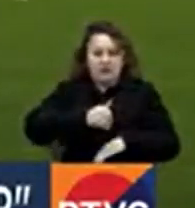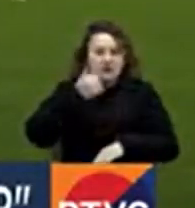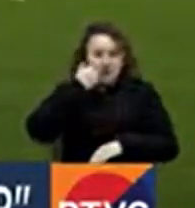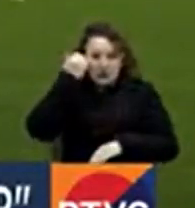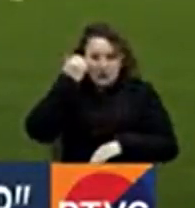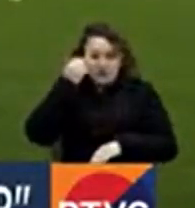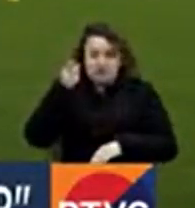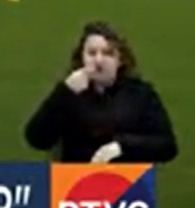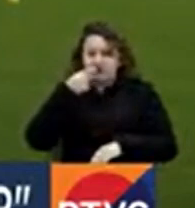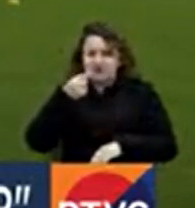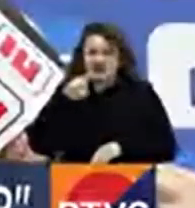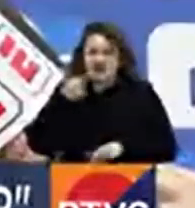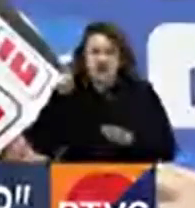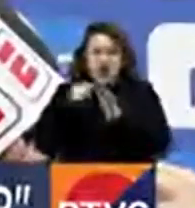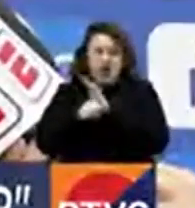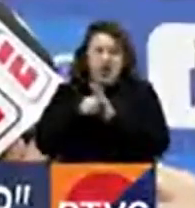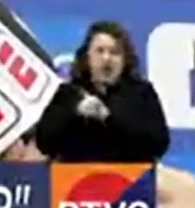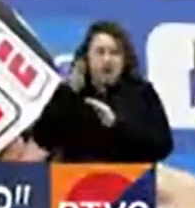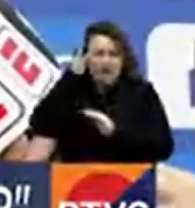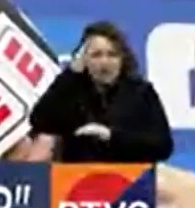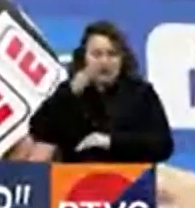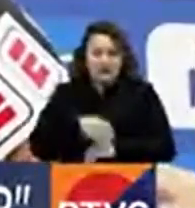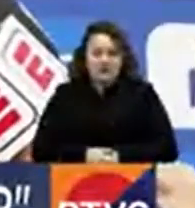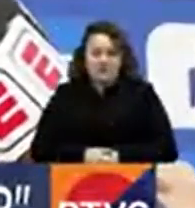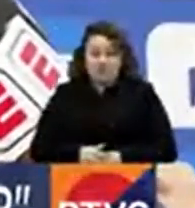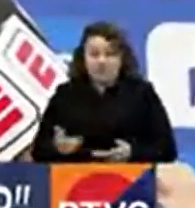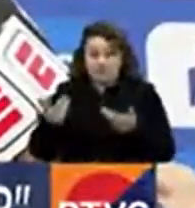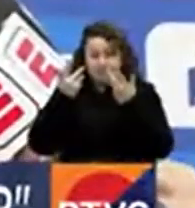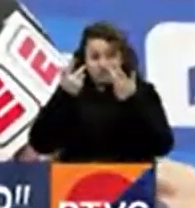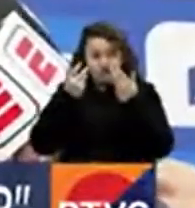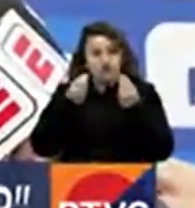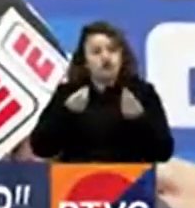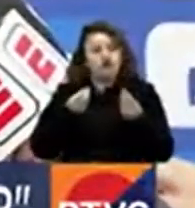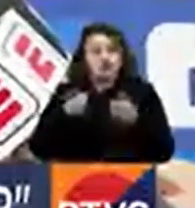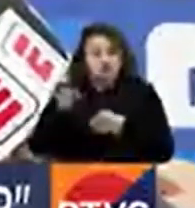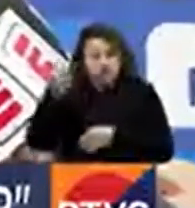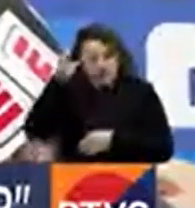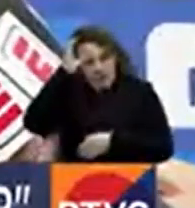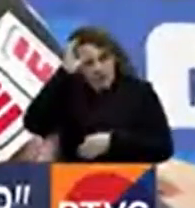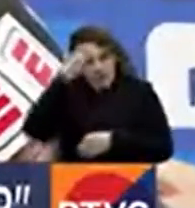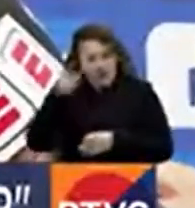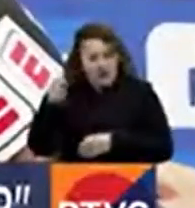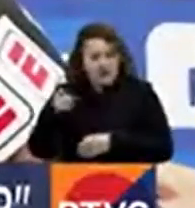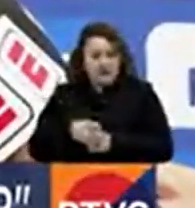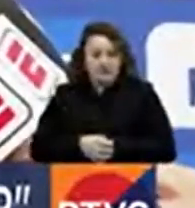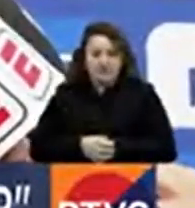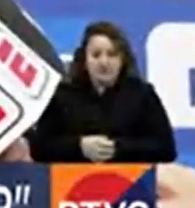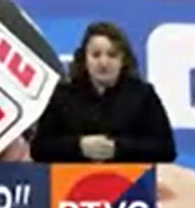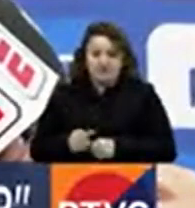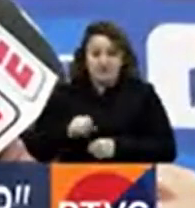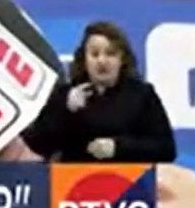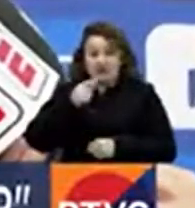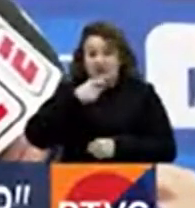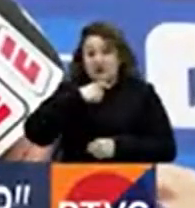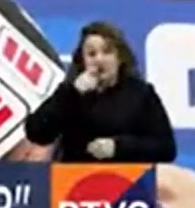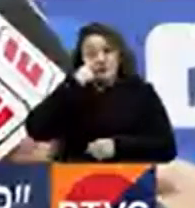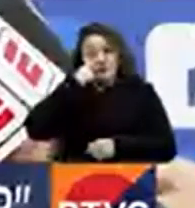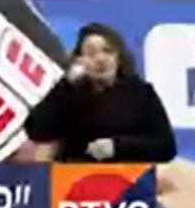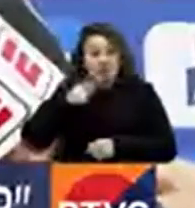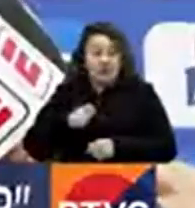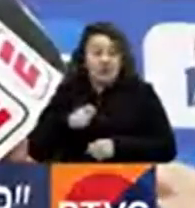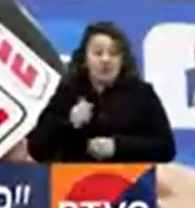ve como el goleador del futuro. Pues me enseñó mucho, todo lo que él sabe, que primero hay que ser persona, hay que trabajar